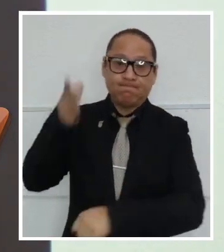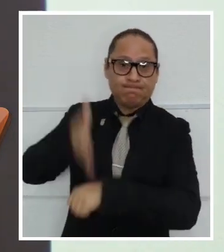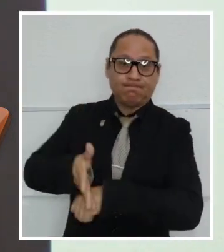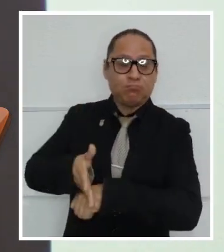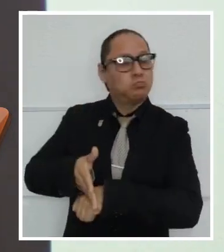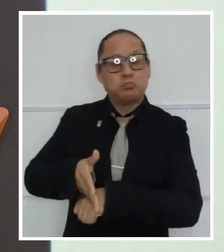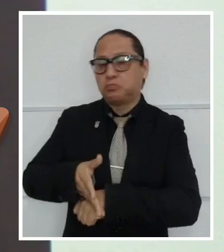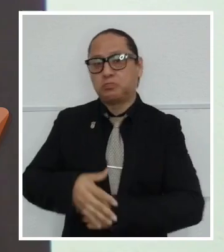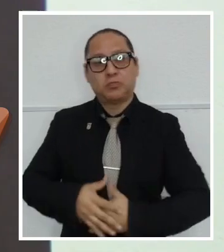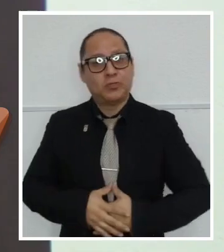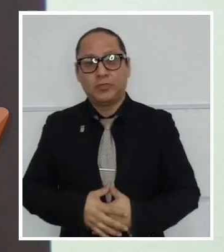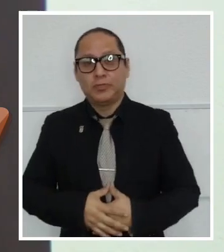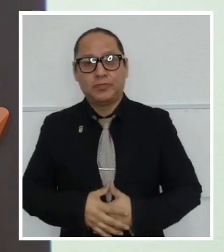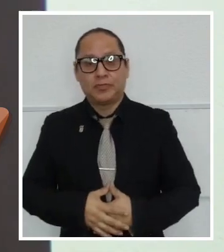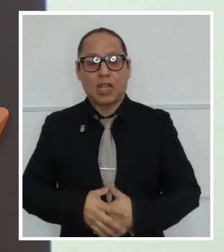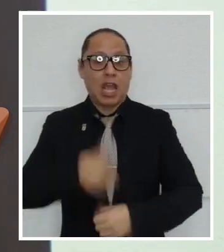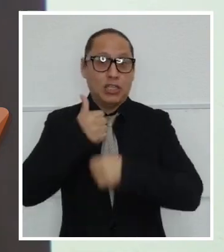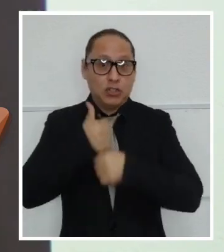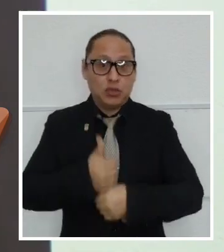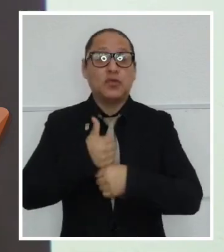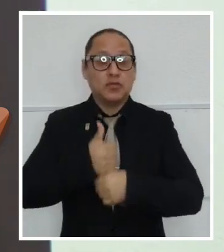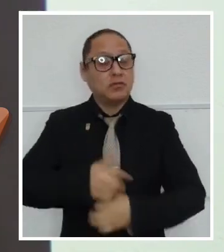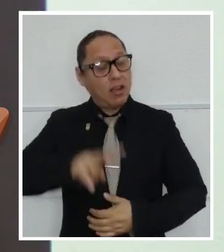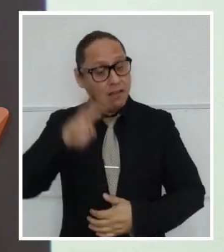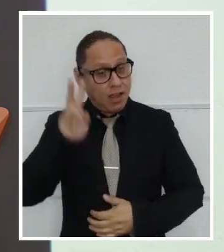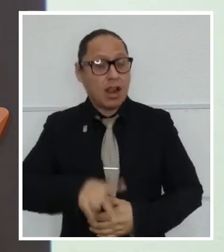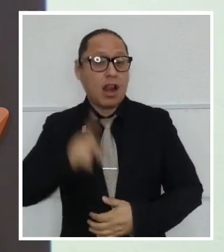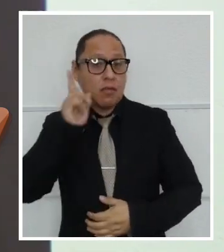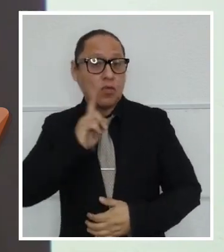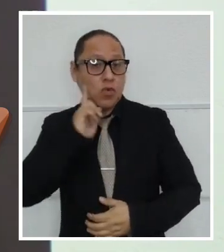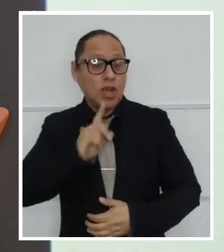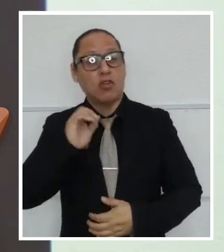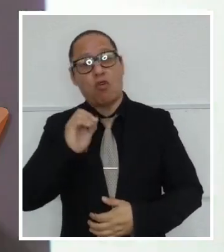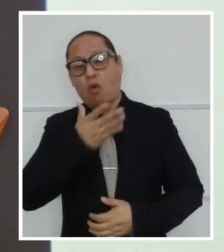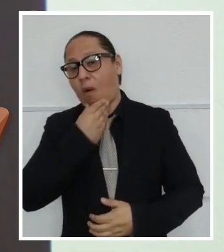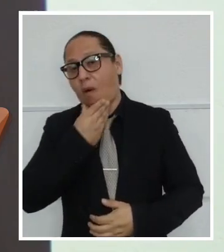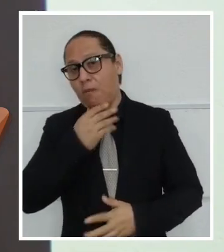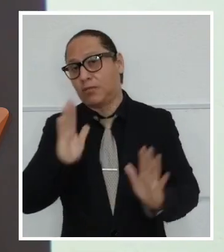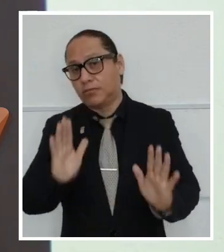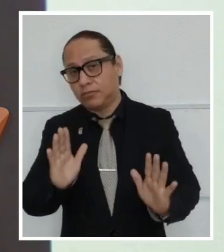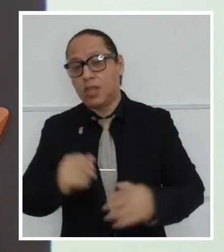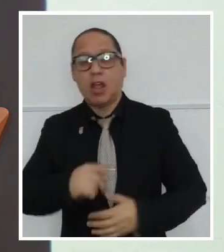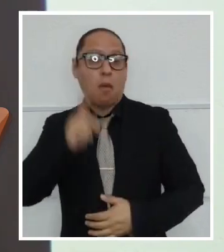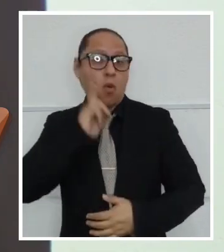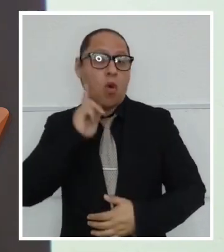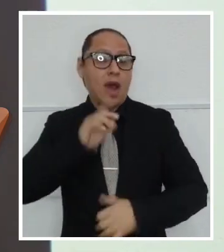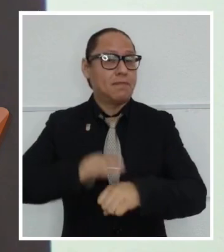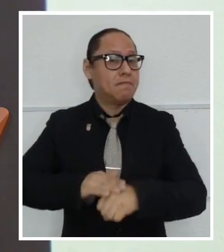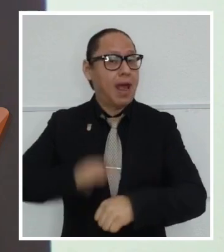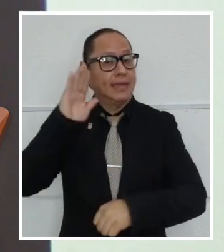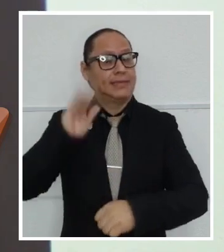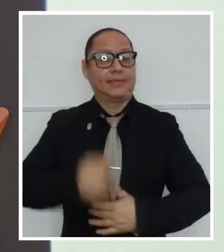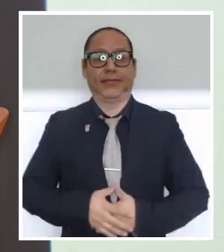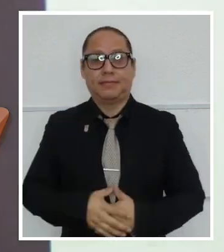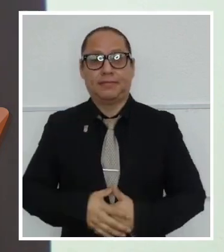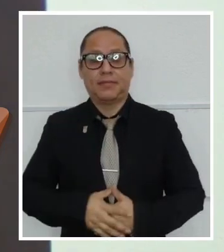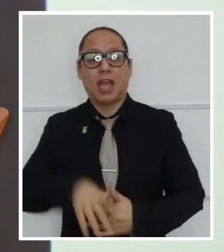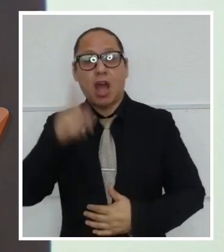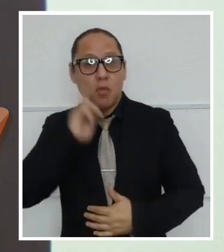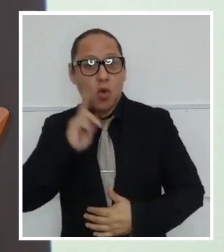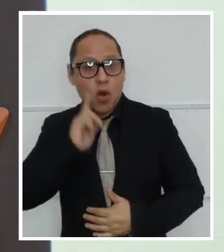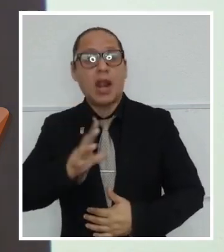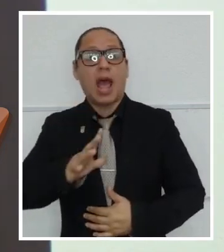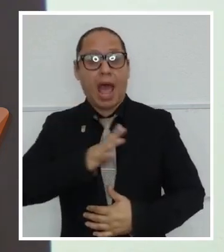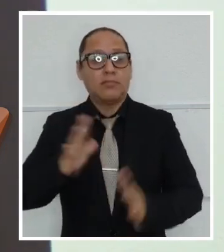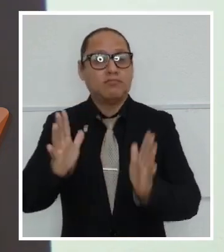menoscabo para quien la sufre Y en la mayoría de los casos somos las mujeres a las mujeres nos ha